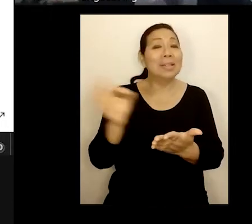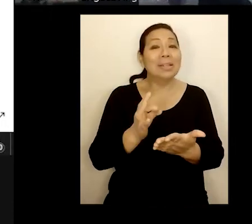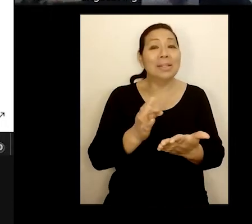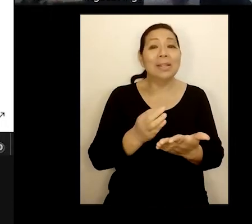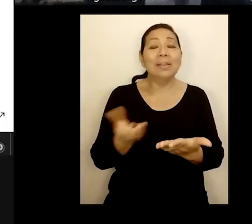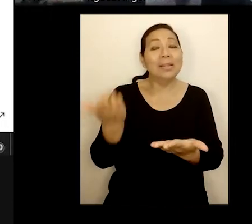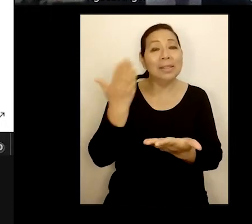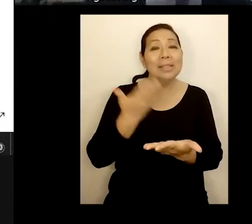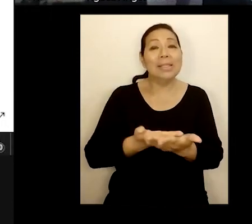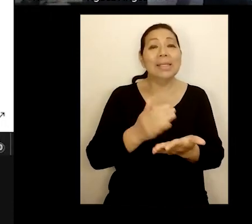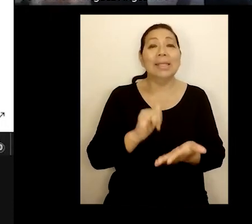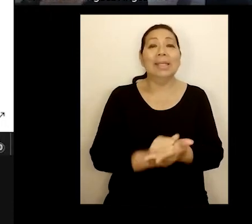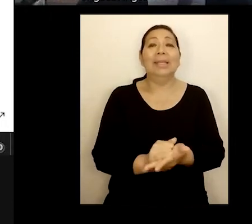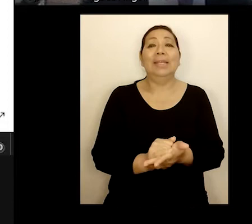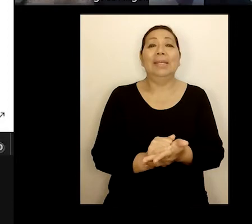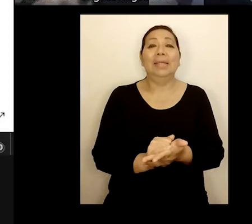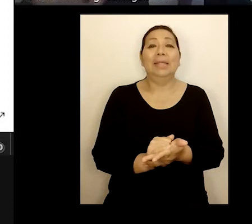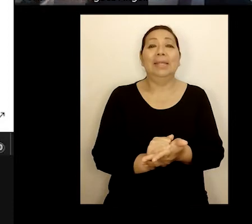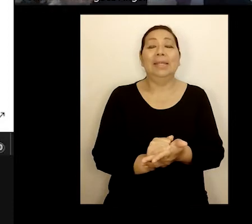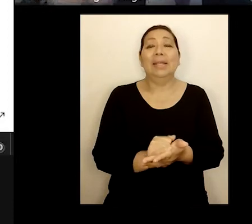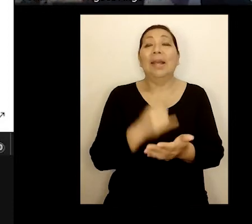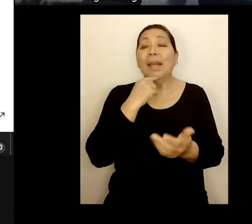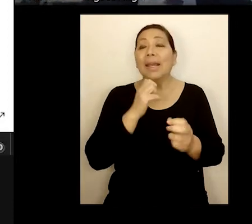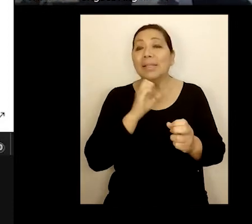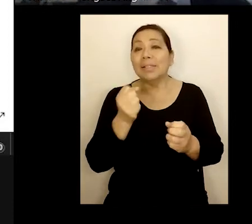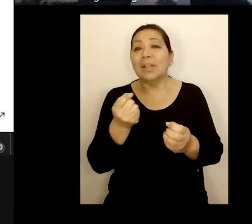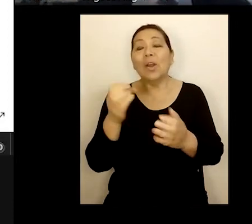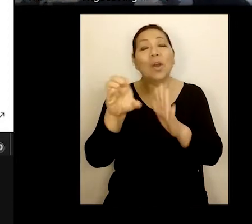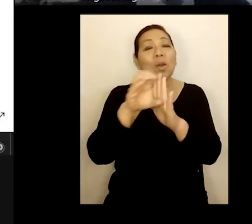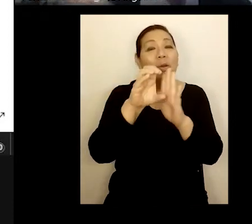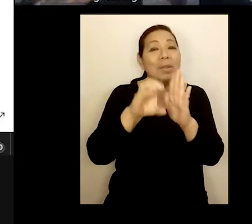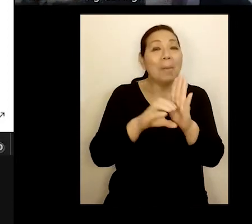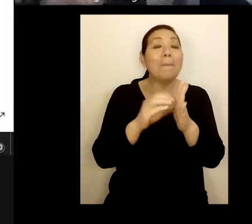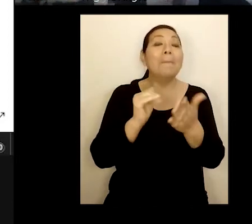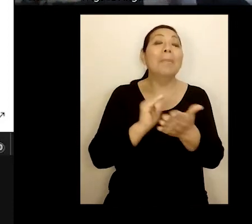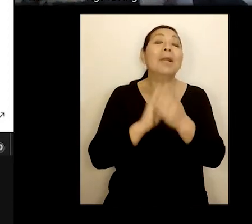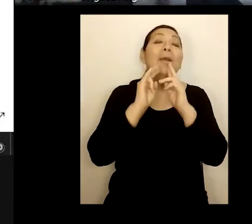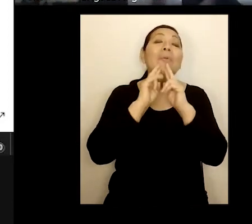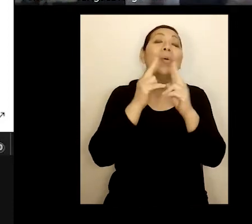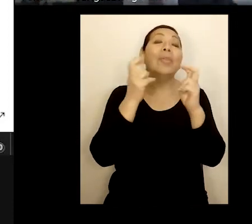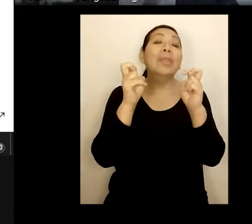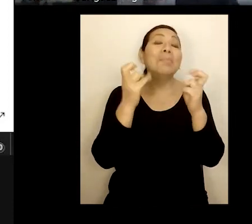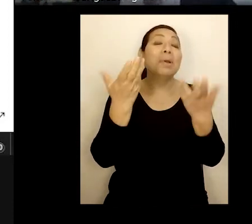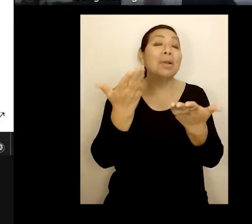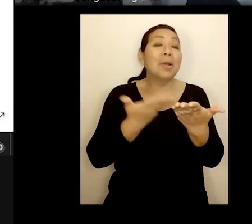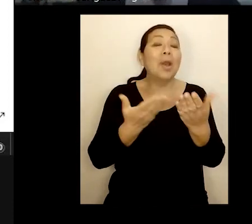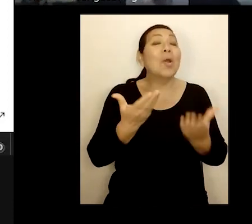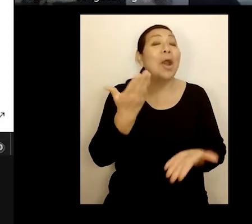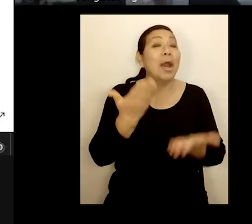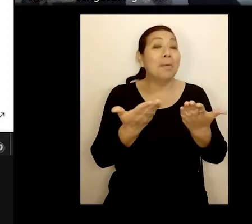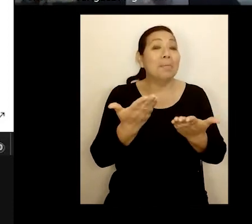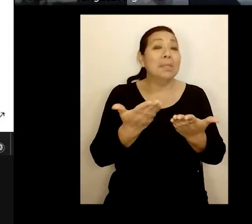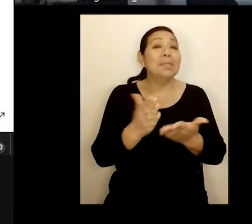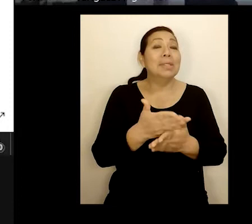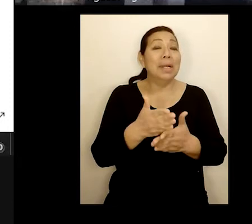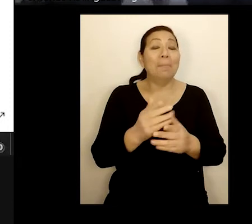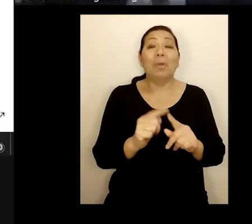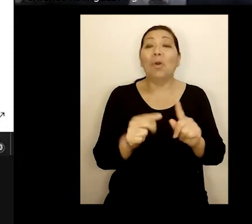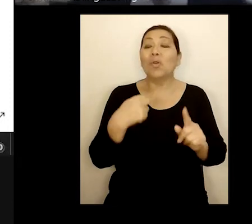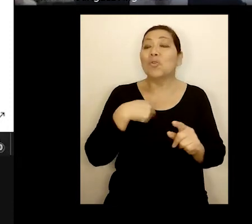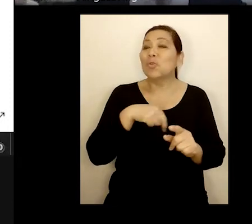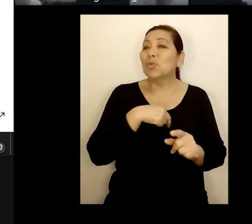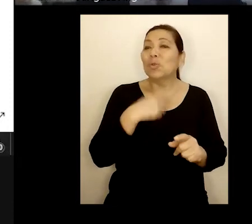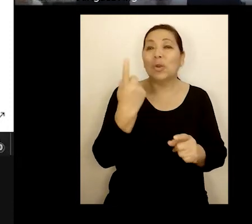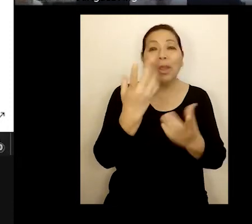estamos acudiendo a la instancia constitucional para que resuelva un tema de fondo, como a veces lo hacen las partes.